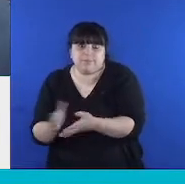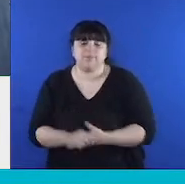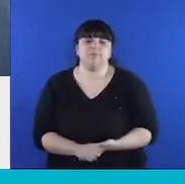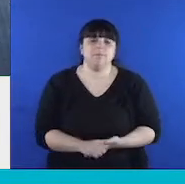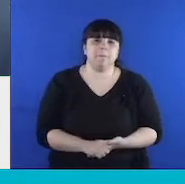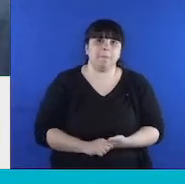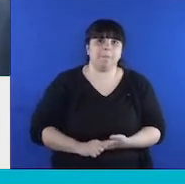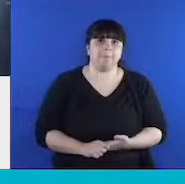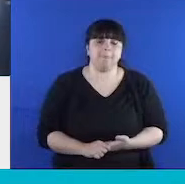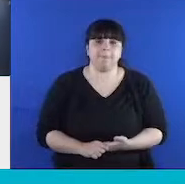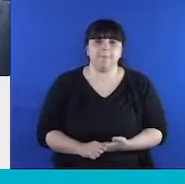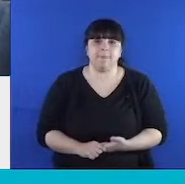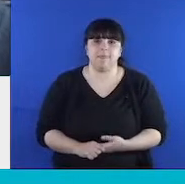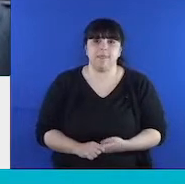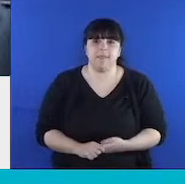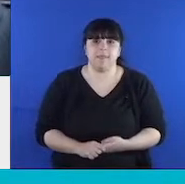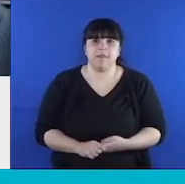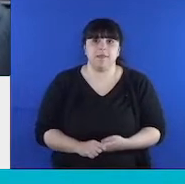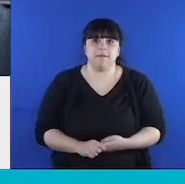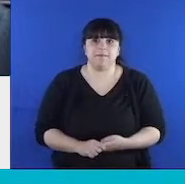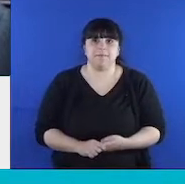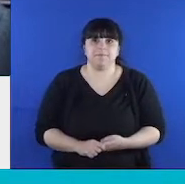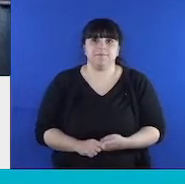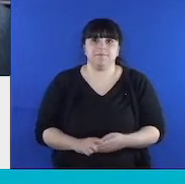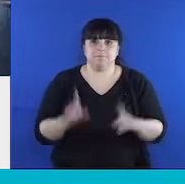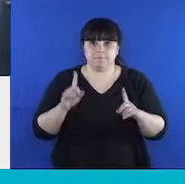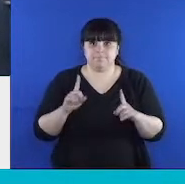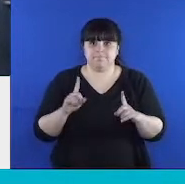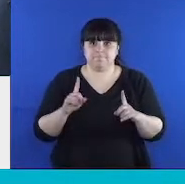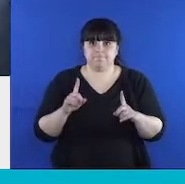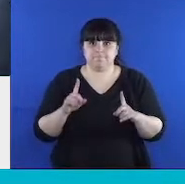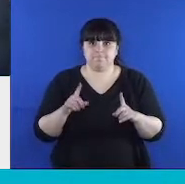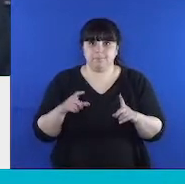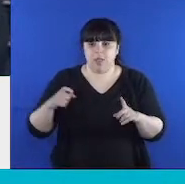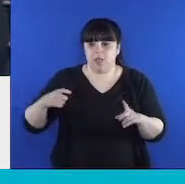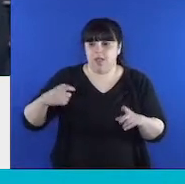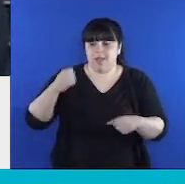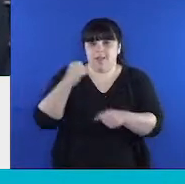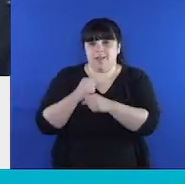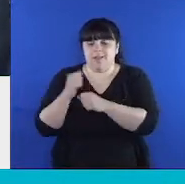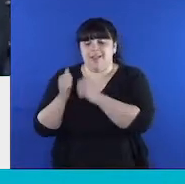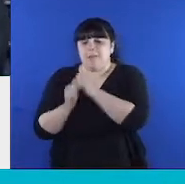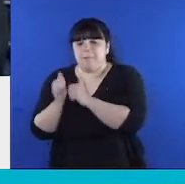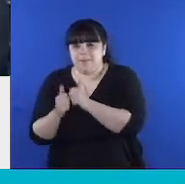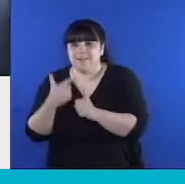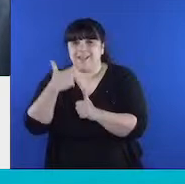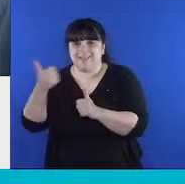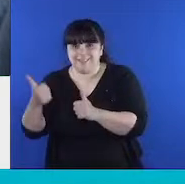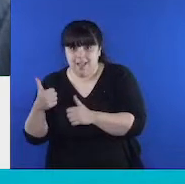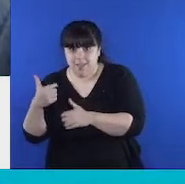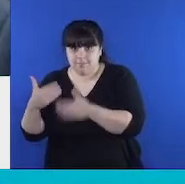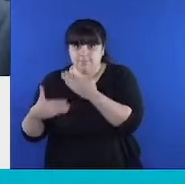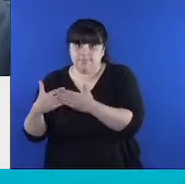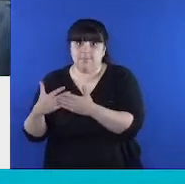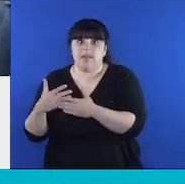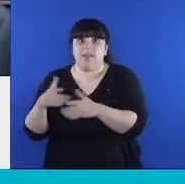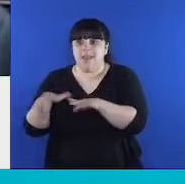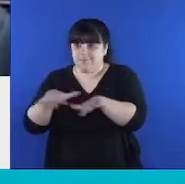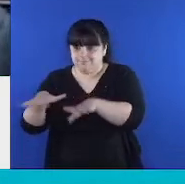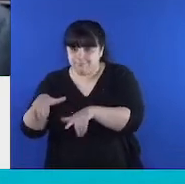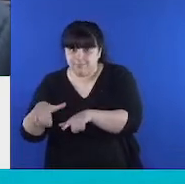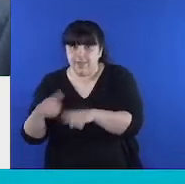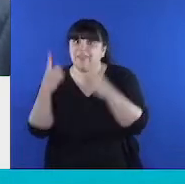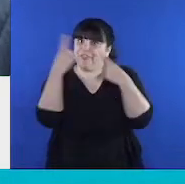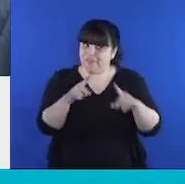Los actos de las sociedades anónimas, a diferencia de la administración pública, no gozan de ejecutoriedad,